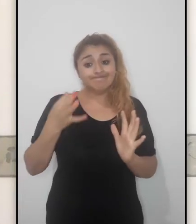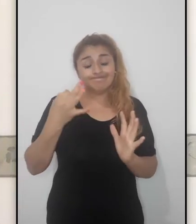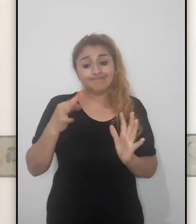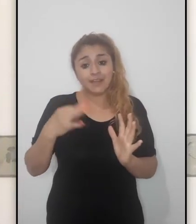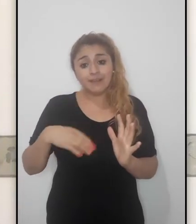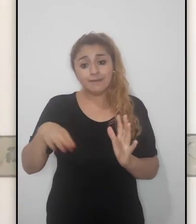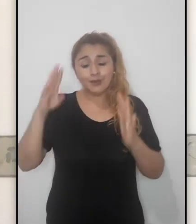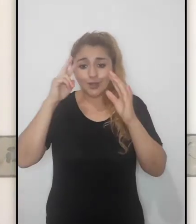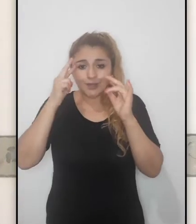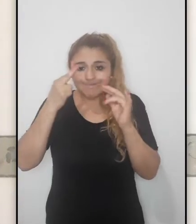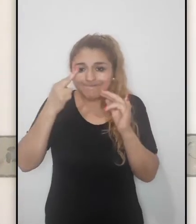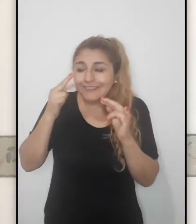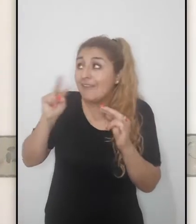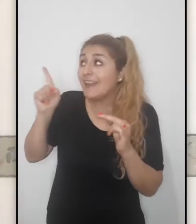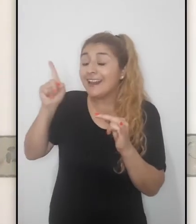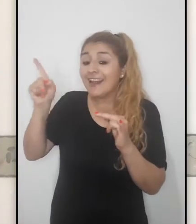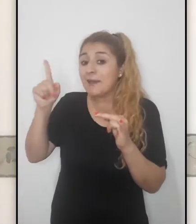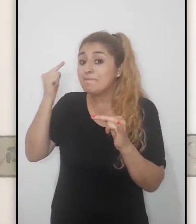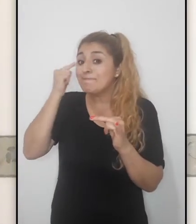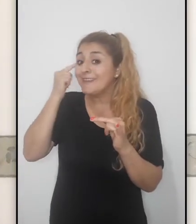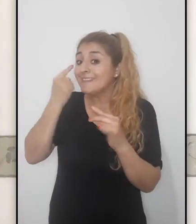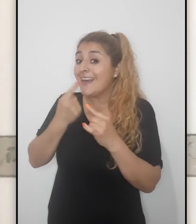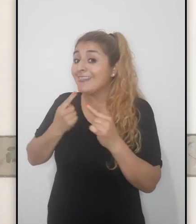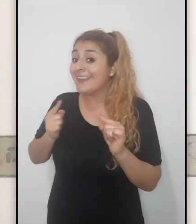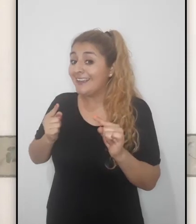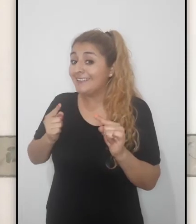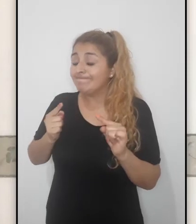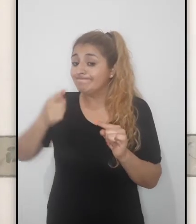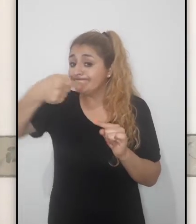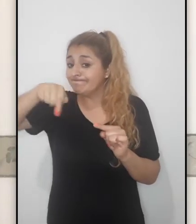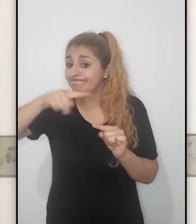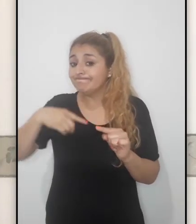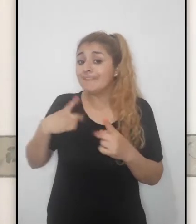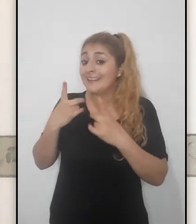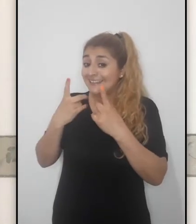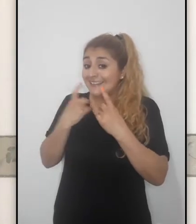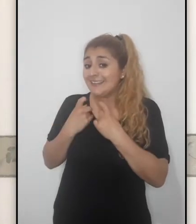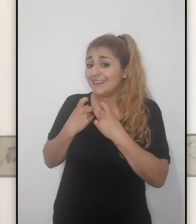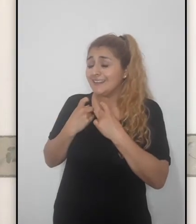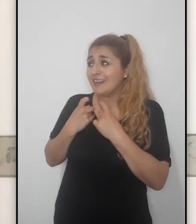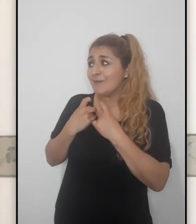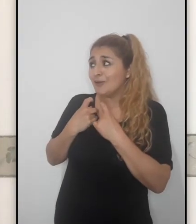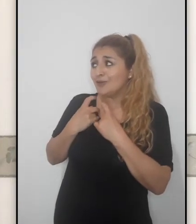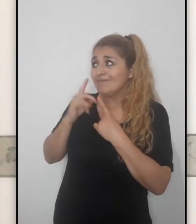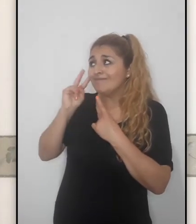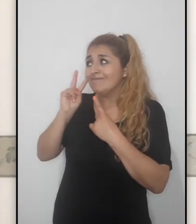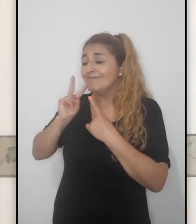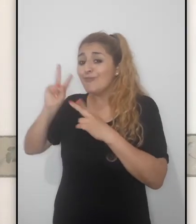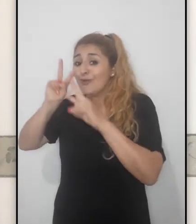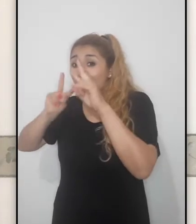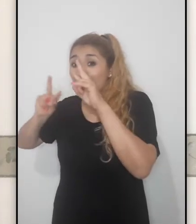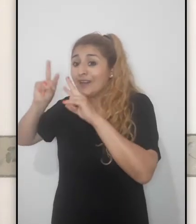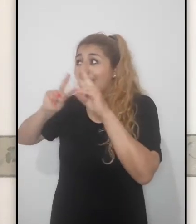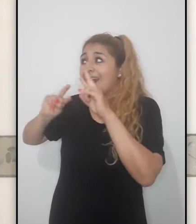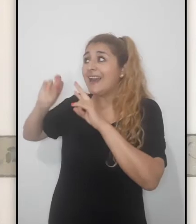humano para nunca jamás equivocarse y estar posicionado en el lugar de la